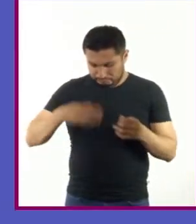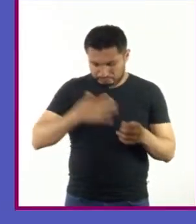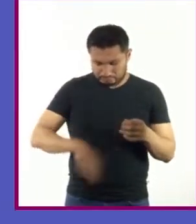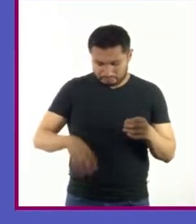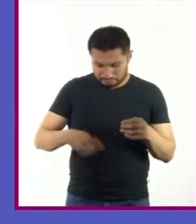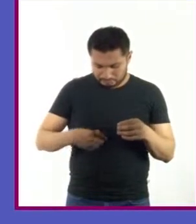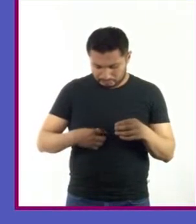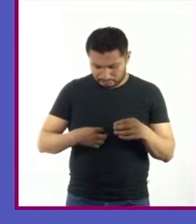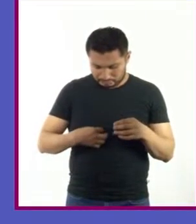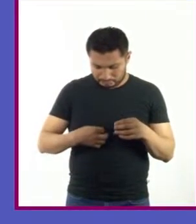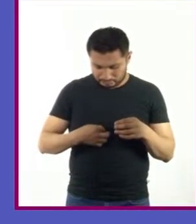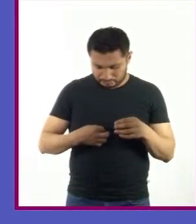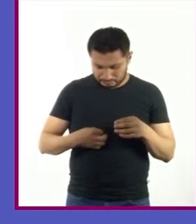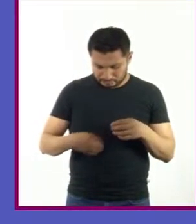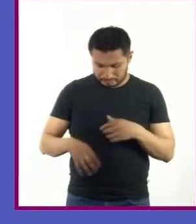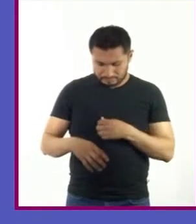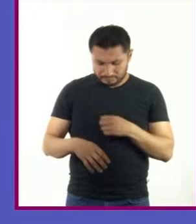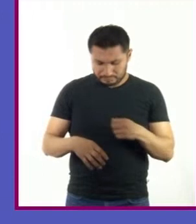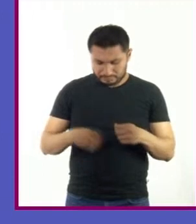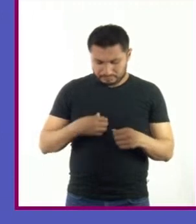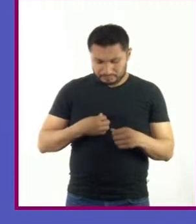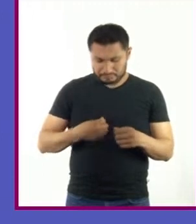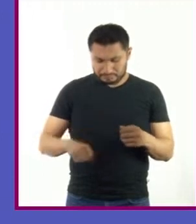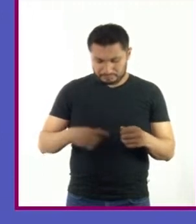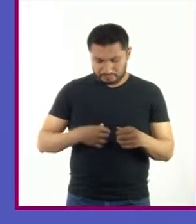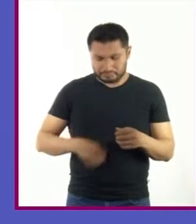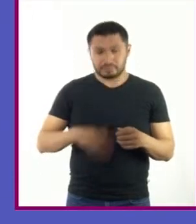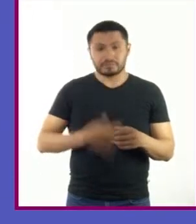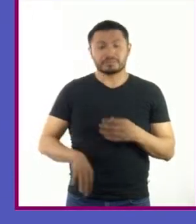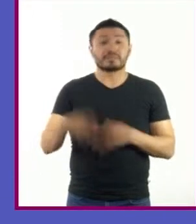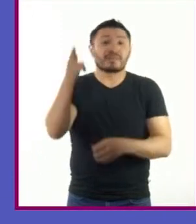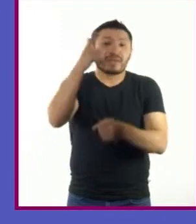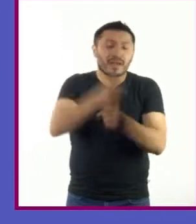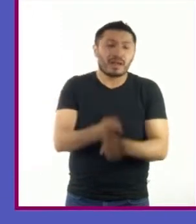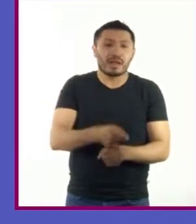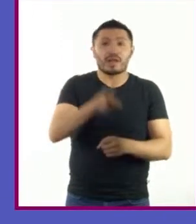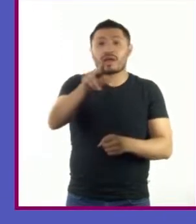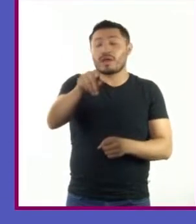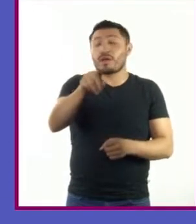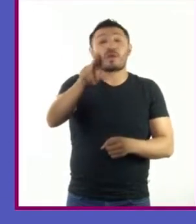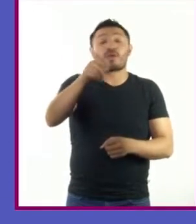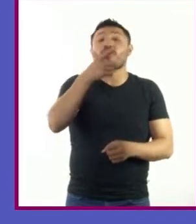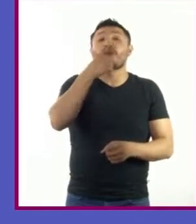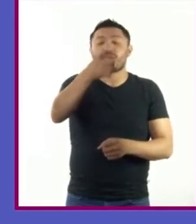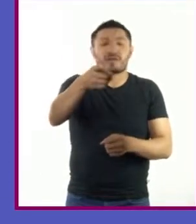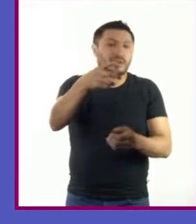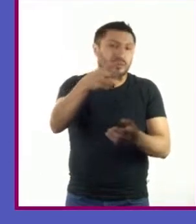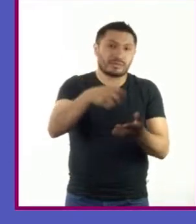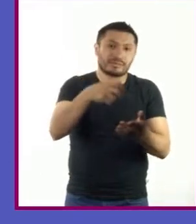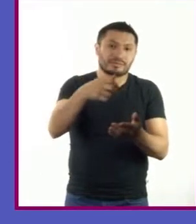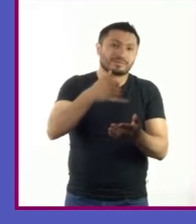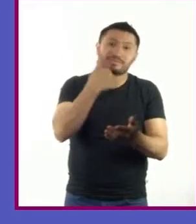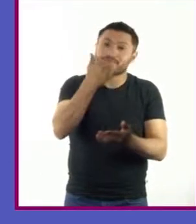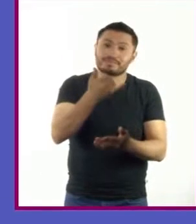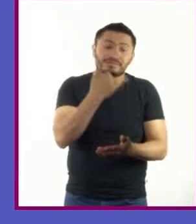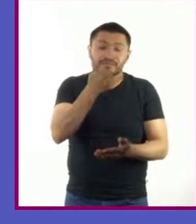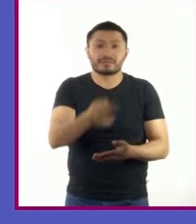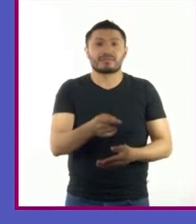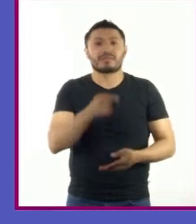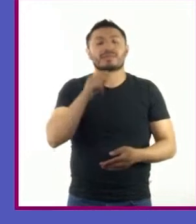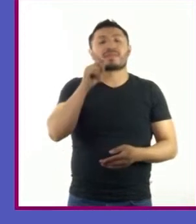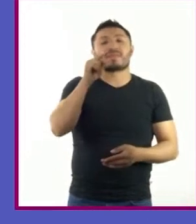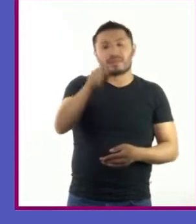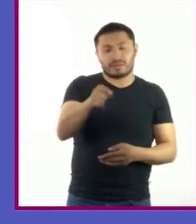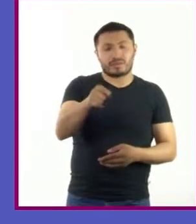Mira, ya veo. Veo que en lugar de decirte cuáles eran tus errores, te hizo notar qué mejoras y